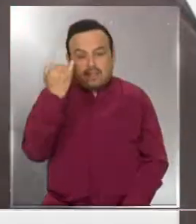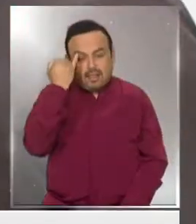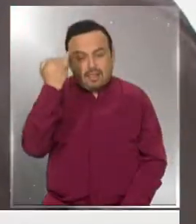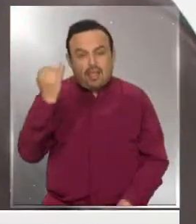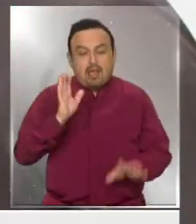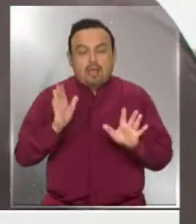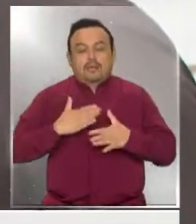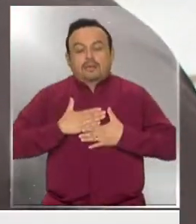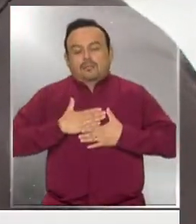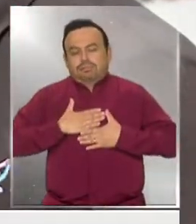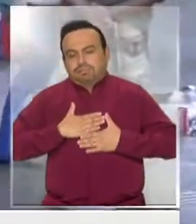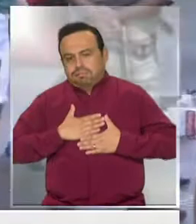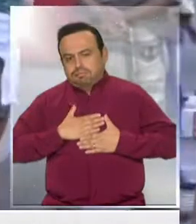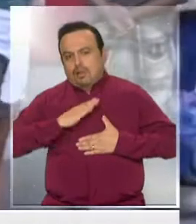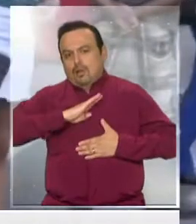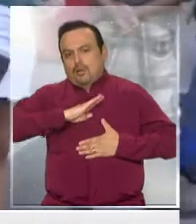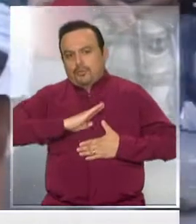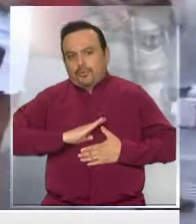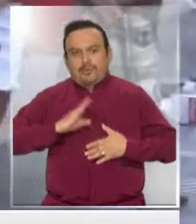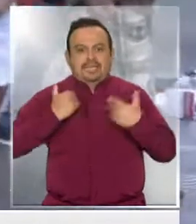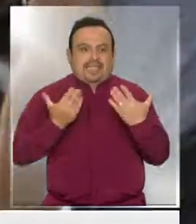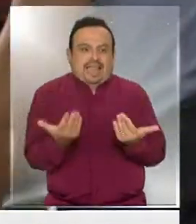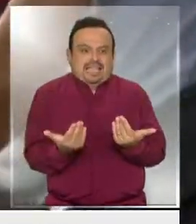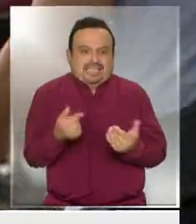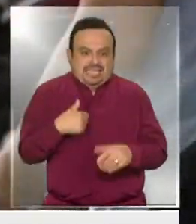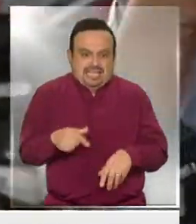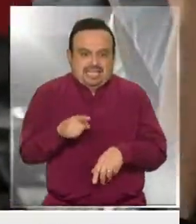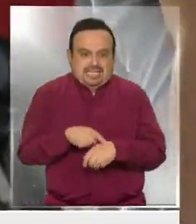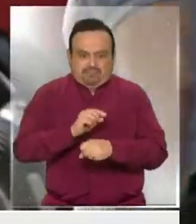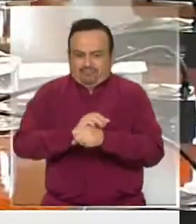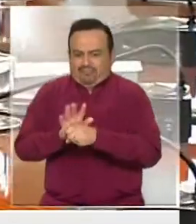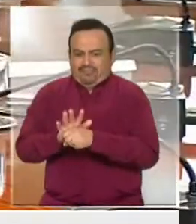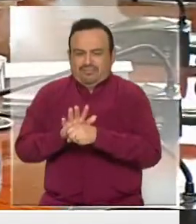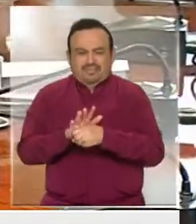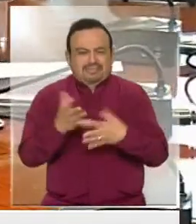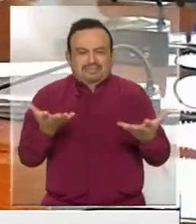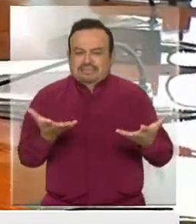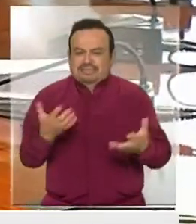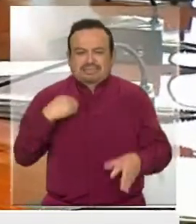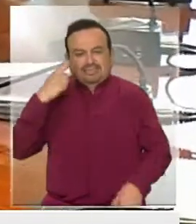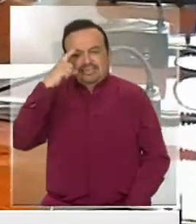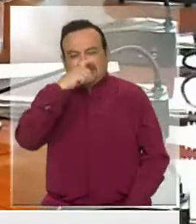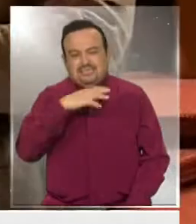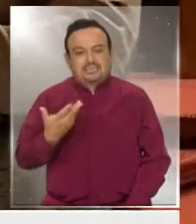podría ser un alivio para quien lo necesite. Y es que en tiempos del coronavirus, más que nunca,